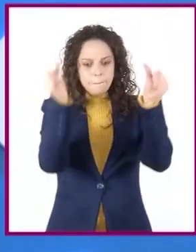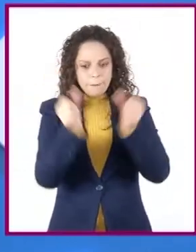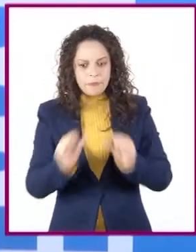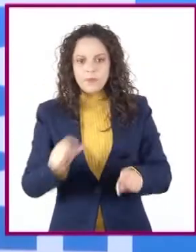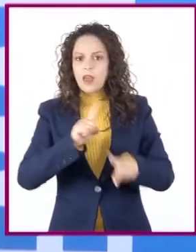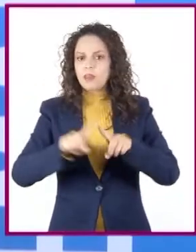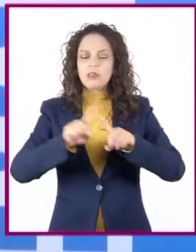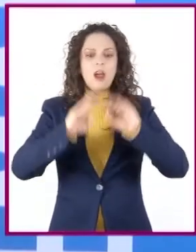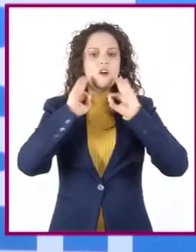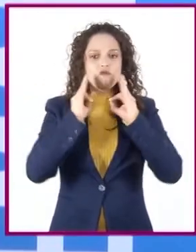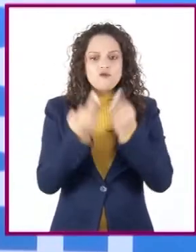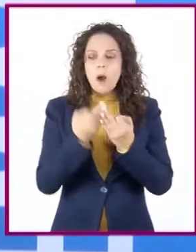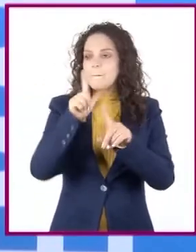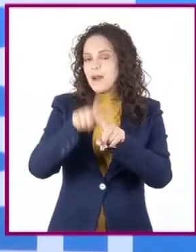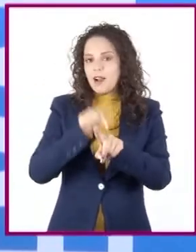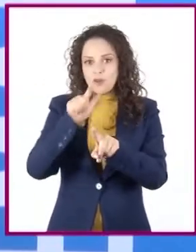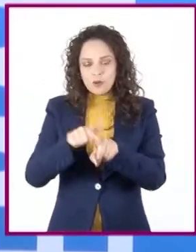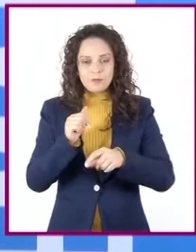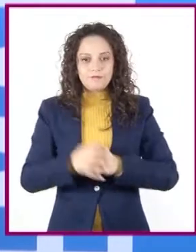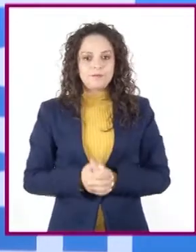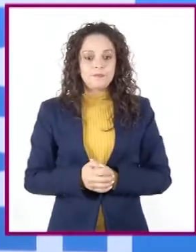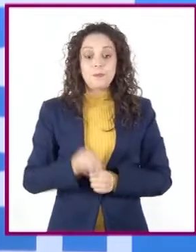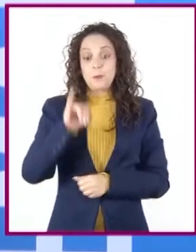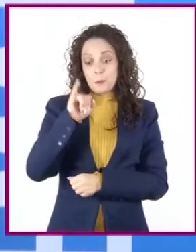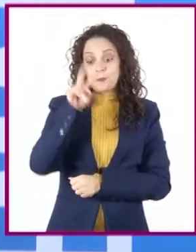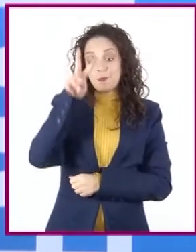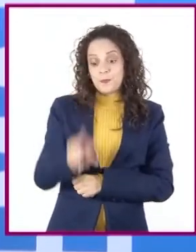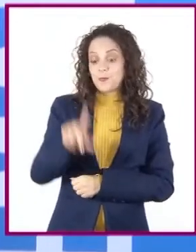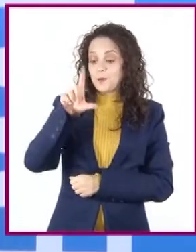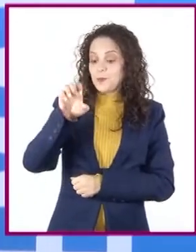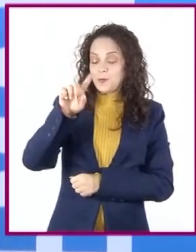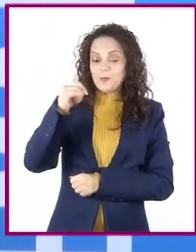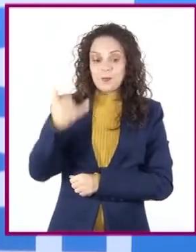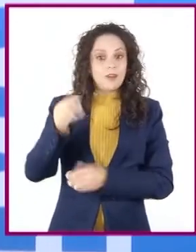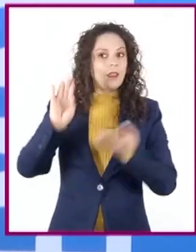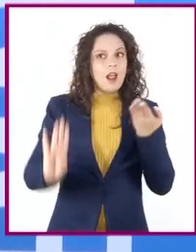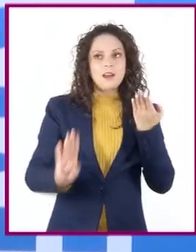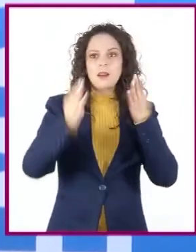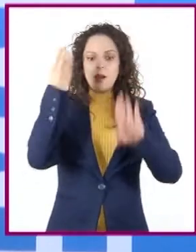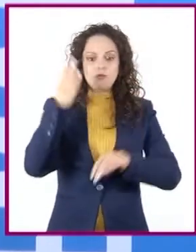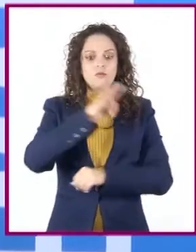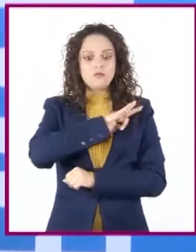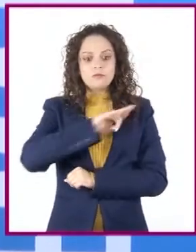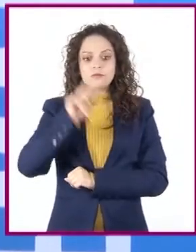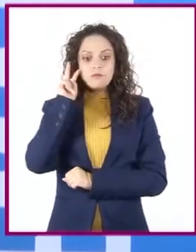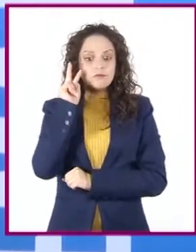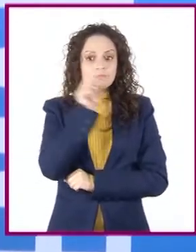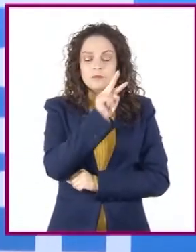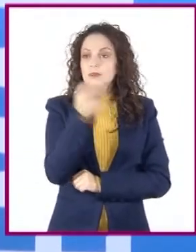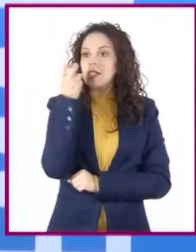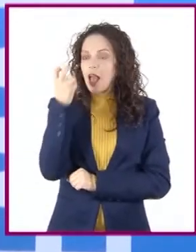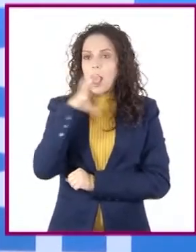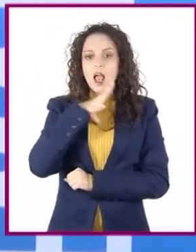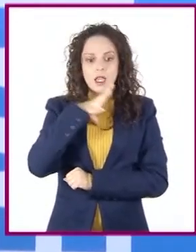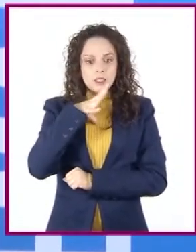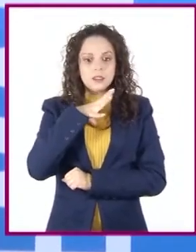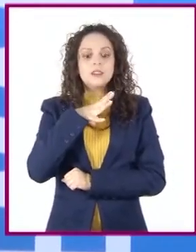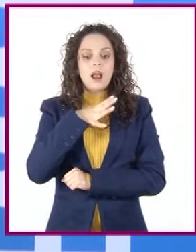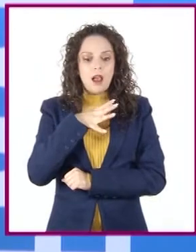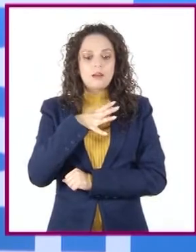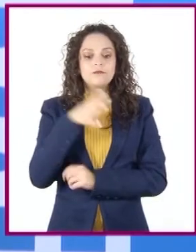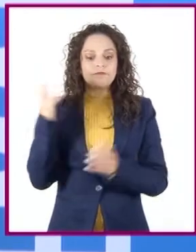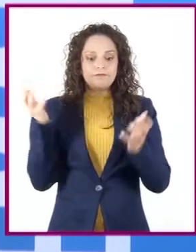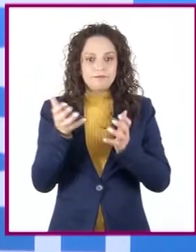colores. Así es, Leti. En todo el mundo se pueden apreciar estas creaciones y en nuestro